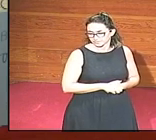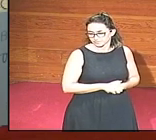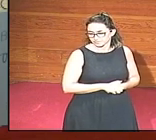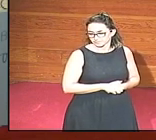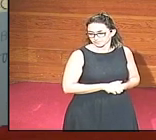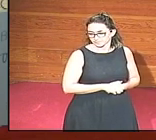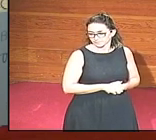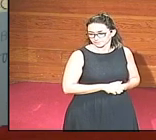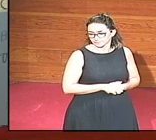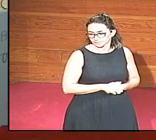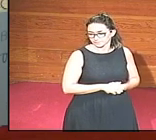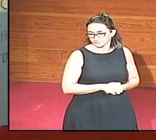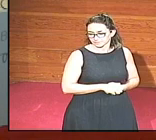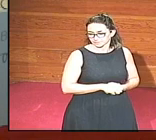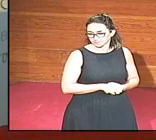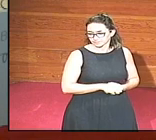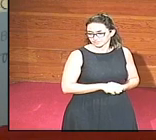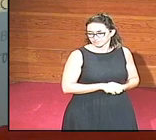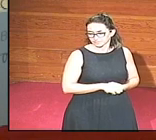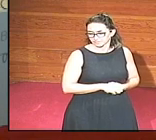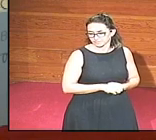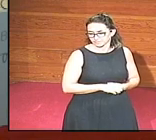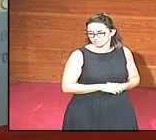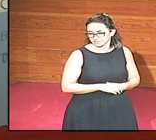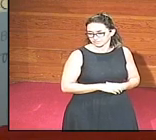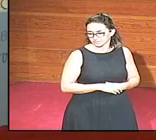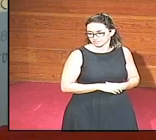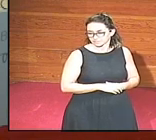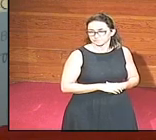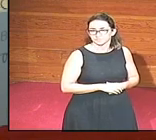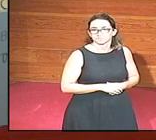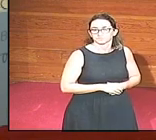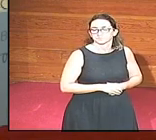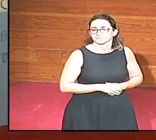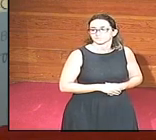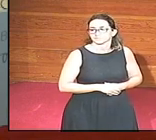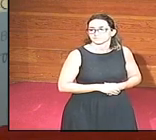Honduras, El Salvador, Haití, Bolivia, Kosovo, Libia, Egipto, Siria eta Ucrania.